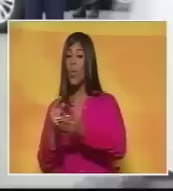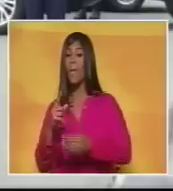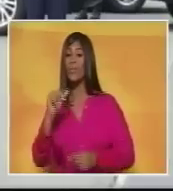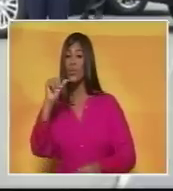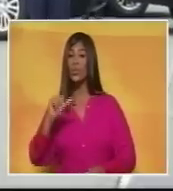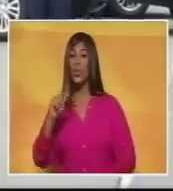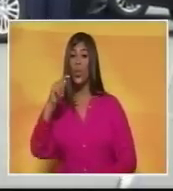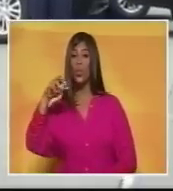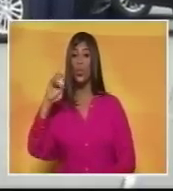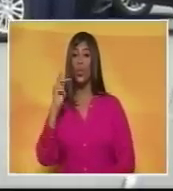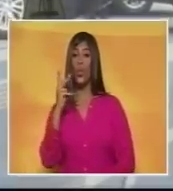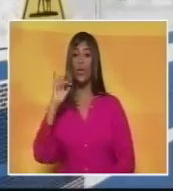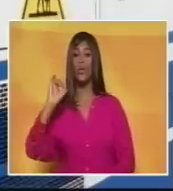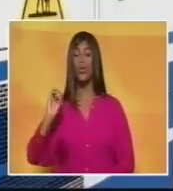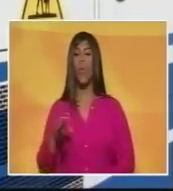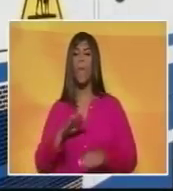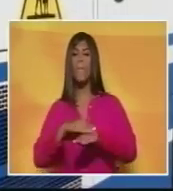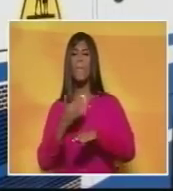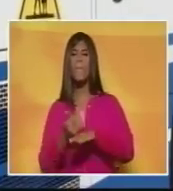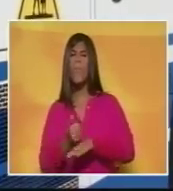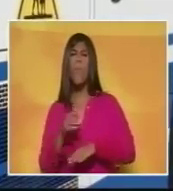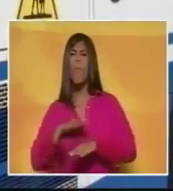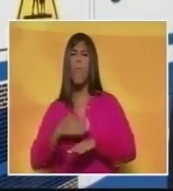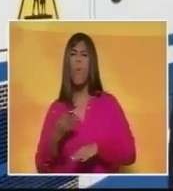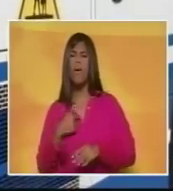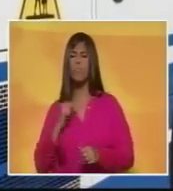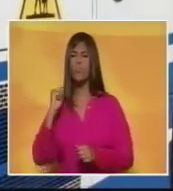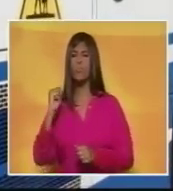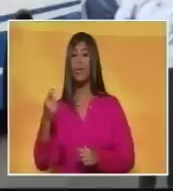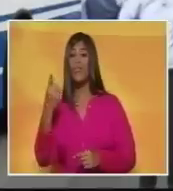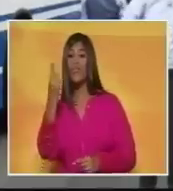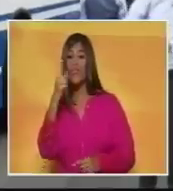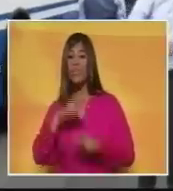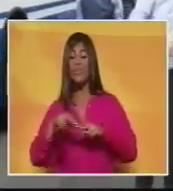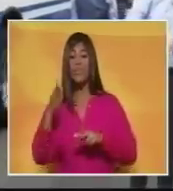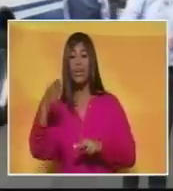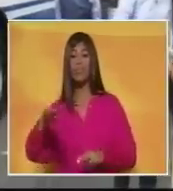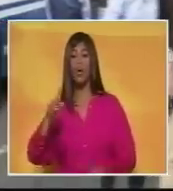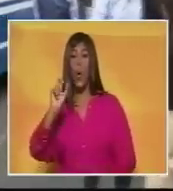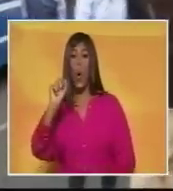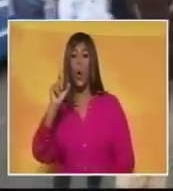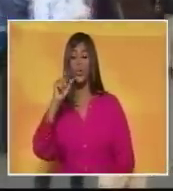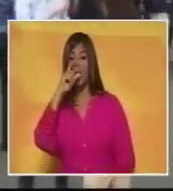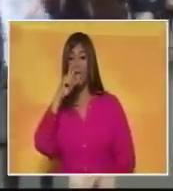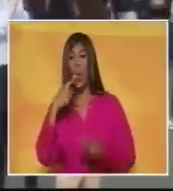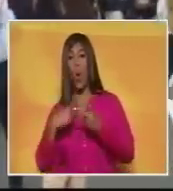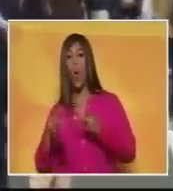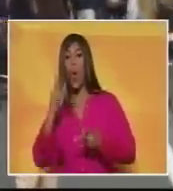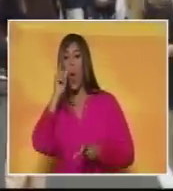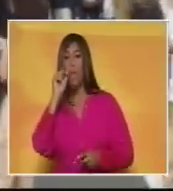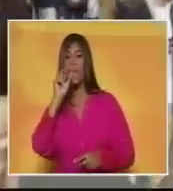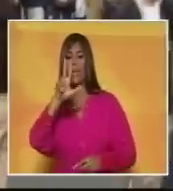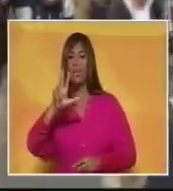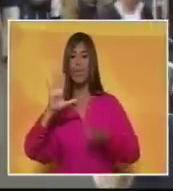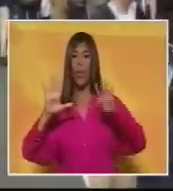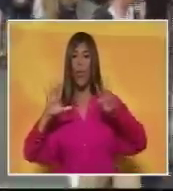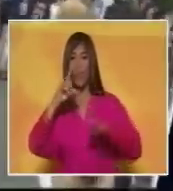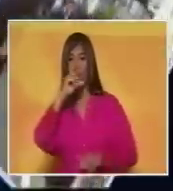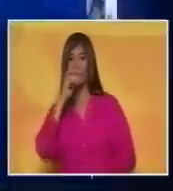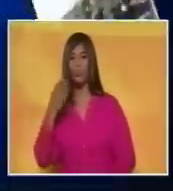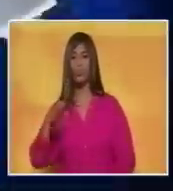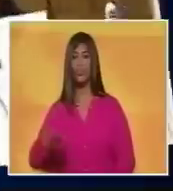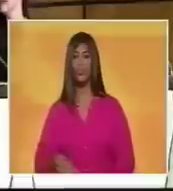Tokio, para aclarar el móvil del ataque en el que fallecieron una niña de 11 años y un hombre de 39.